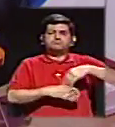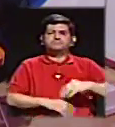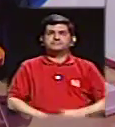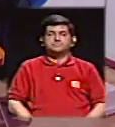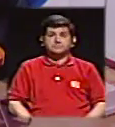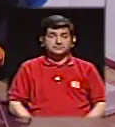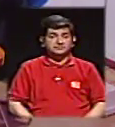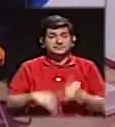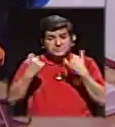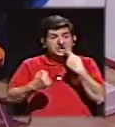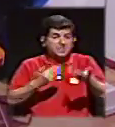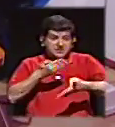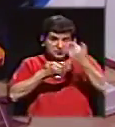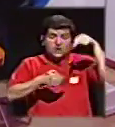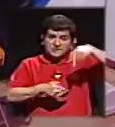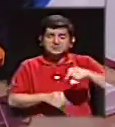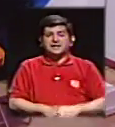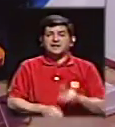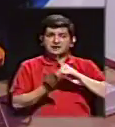Bueno, nada que no se haya dicho hoy en palabras de mujer.